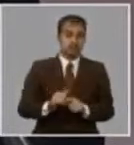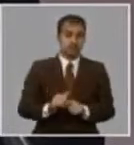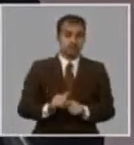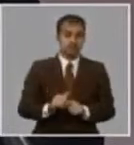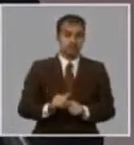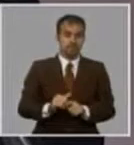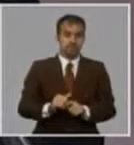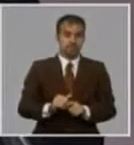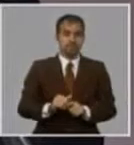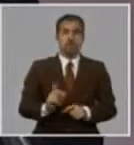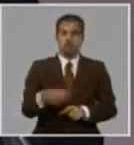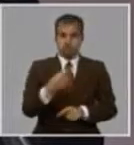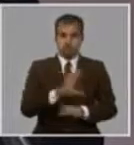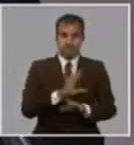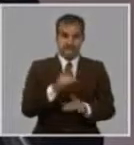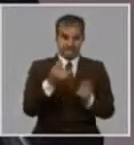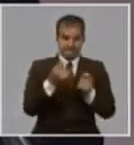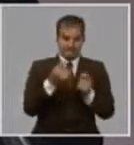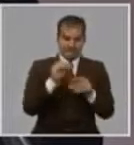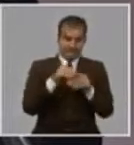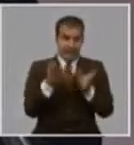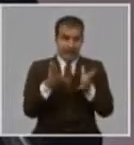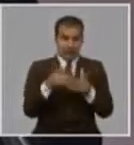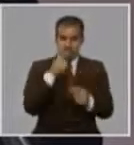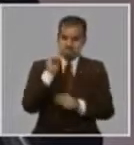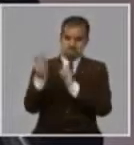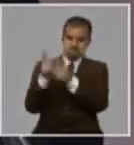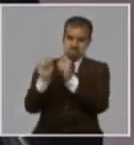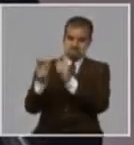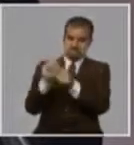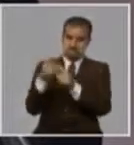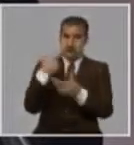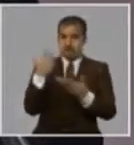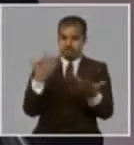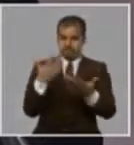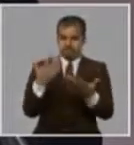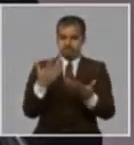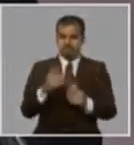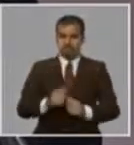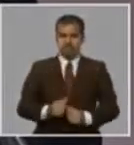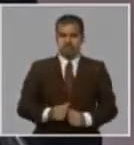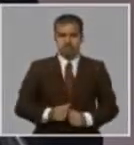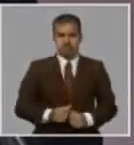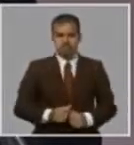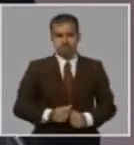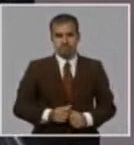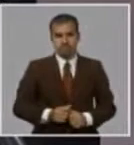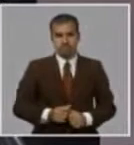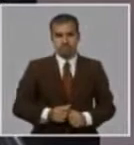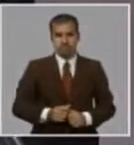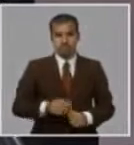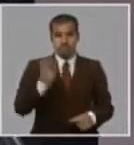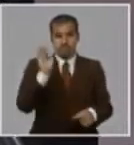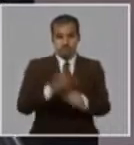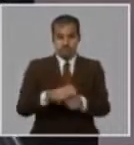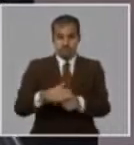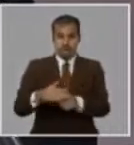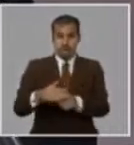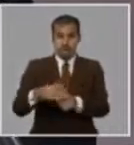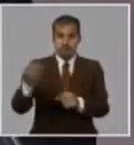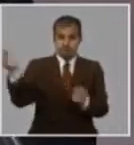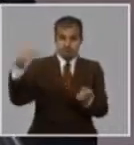financiamiento a estos métodos contadores, y la idea es tratar nosotros, desde que arriben acá, ir